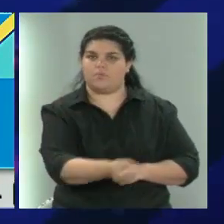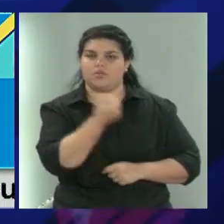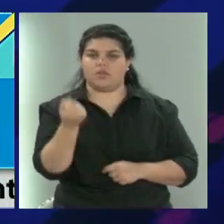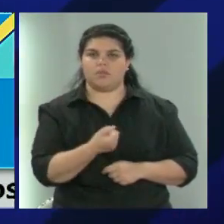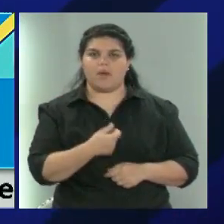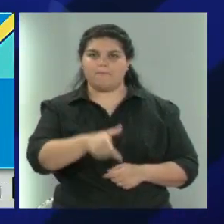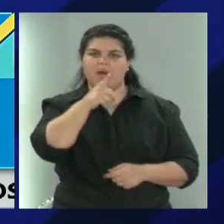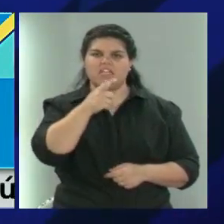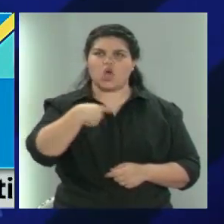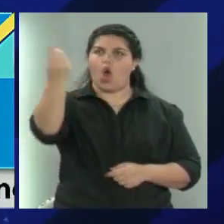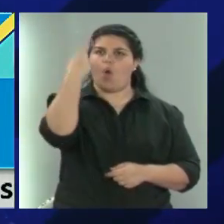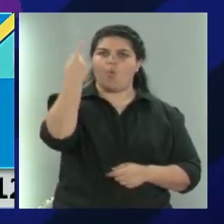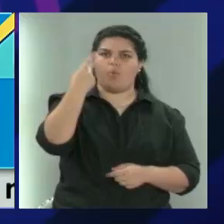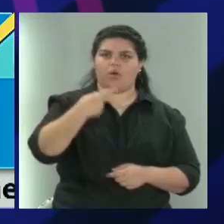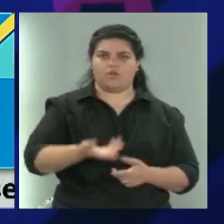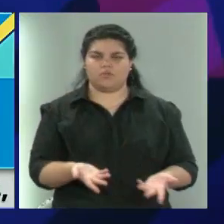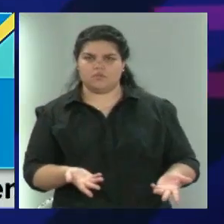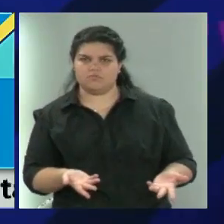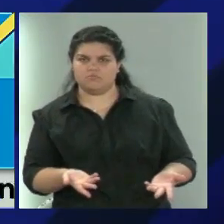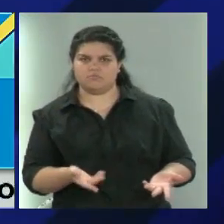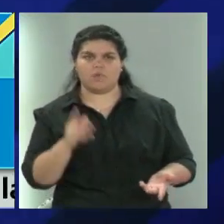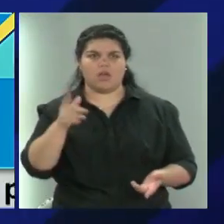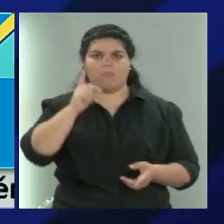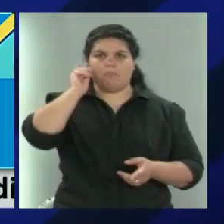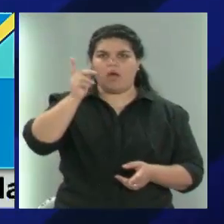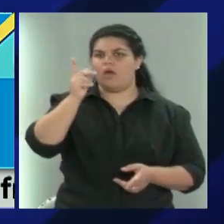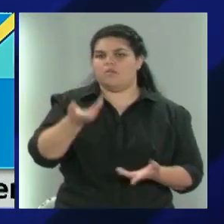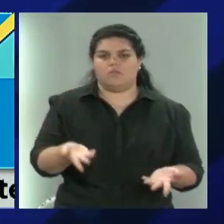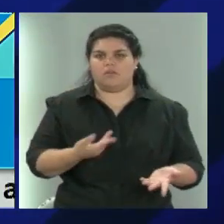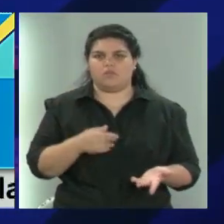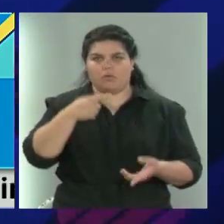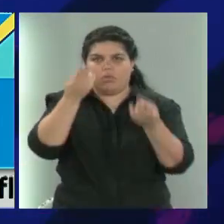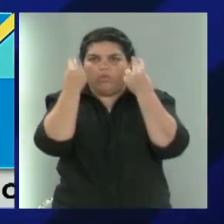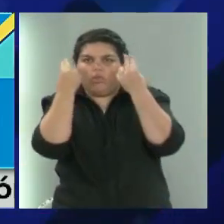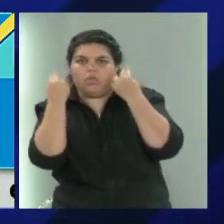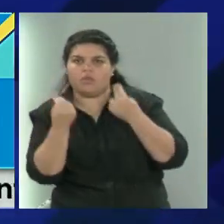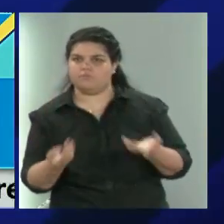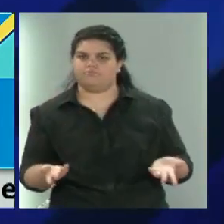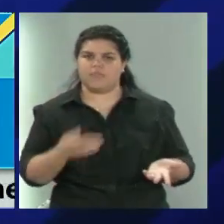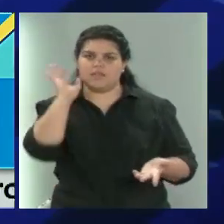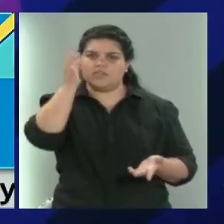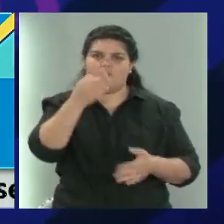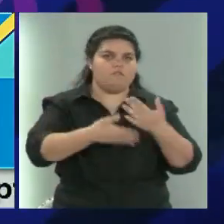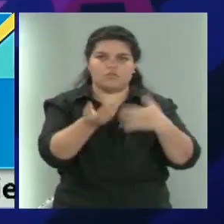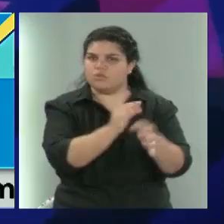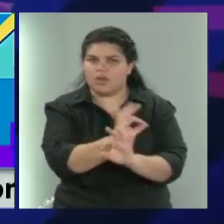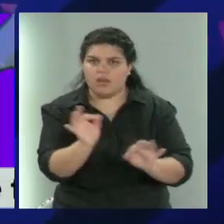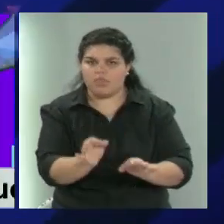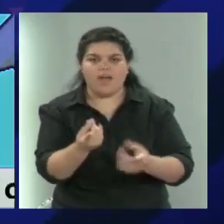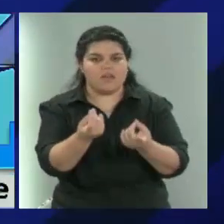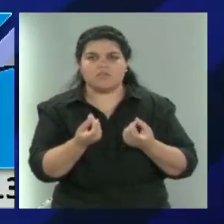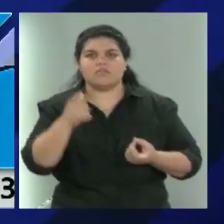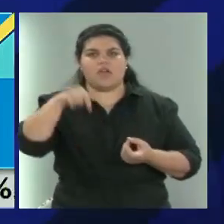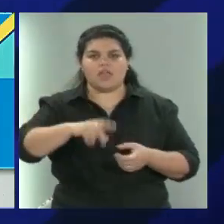todos obligados, ¿no es cierto? Hacen eso, vamos todos detrás y sabemos que no funciona. necesitamos adhesión de la gente en este tipo de